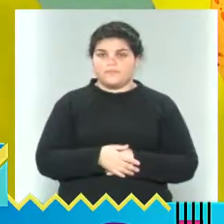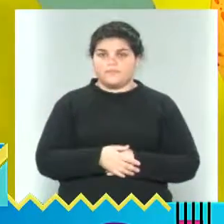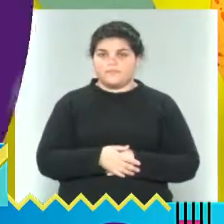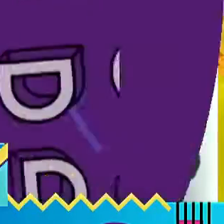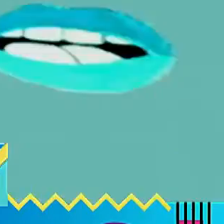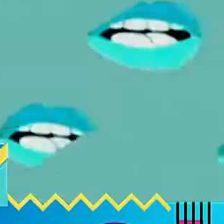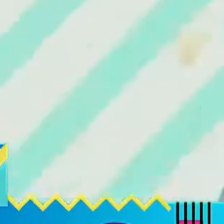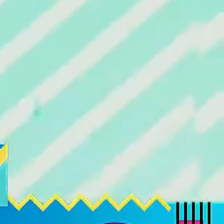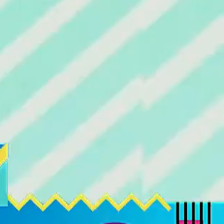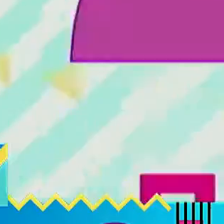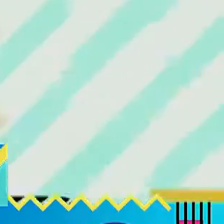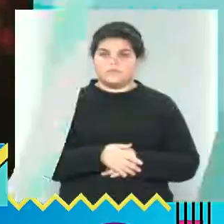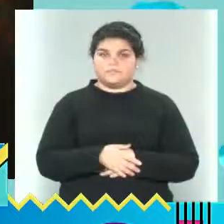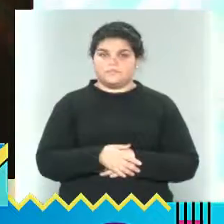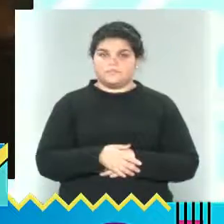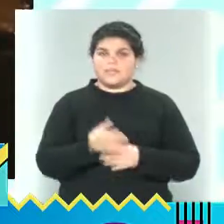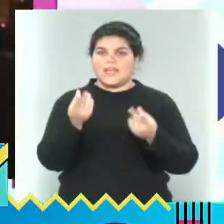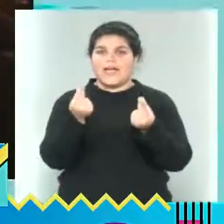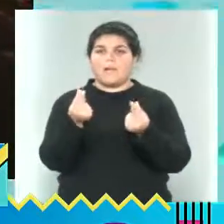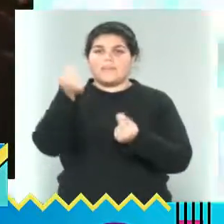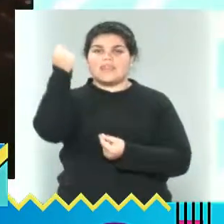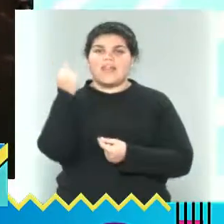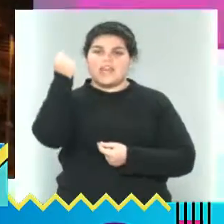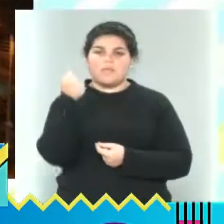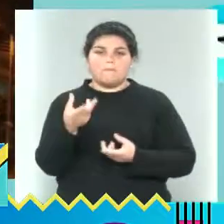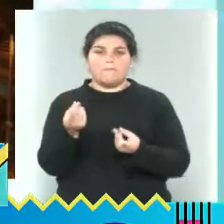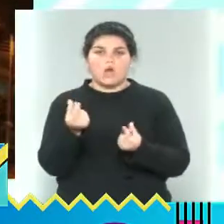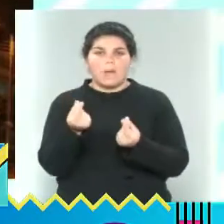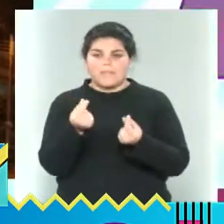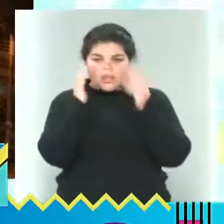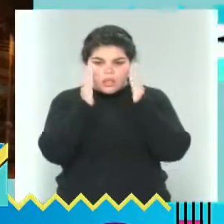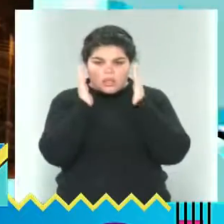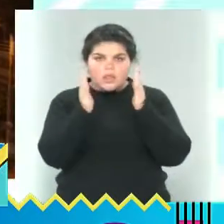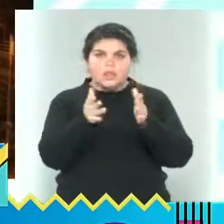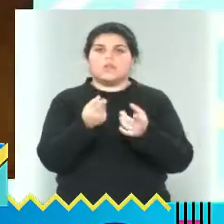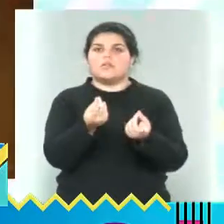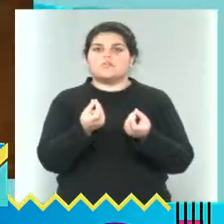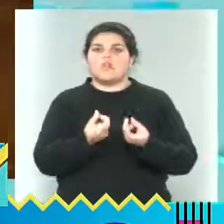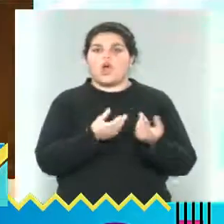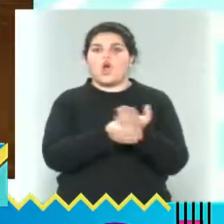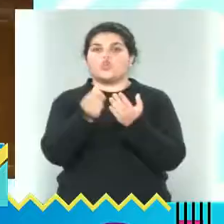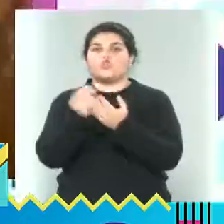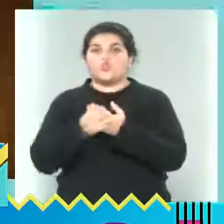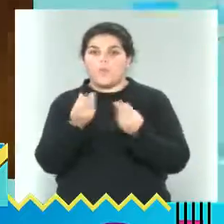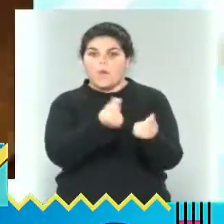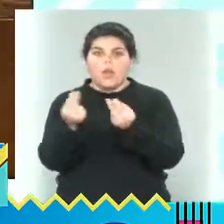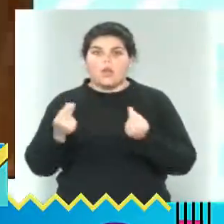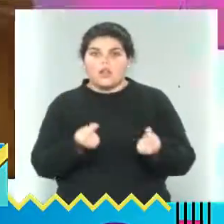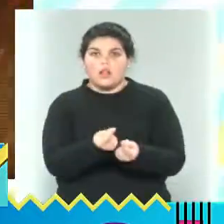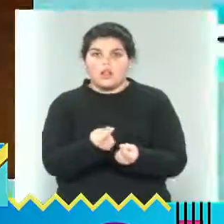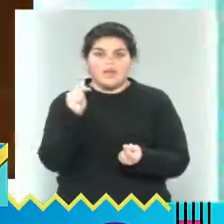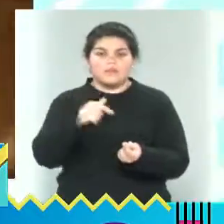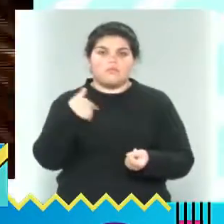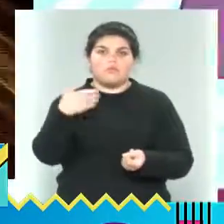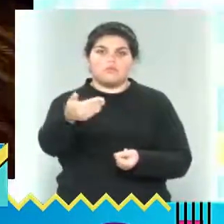un capitalismo que lo que necesita es consumo para funcionar, nos va a traer problemas. Esto nos va a traer problemas